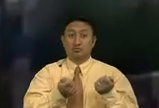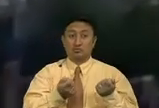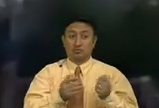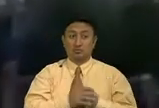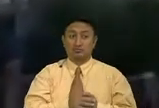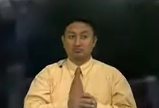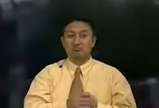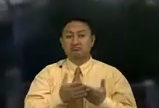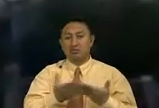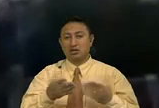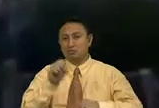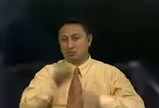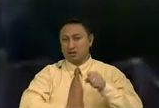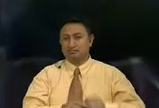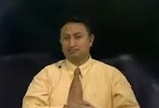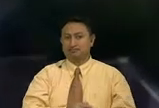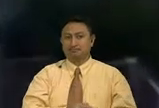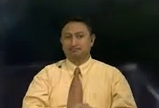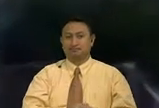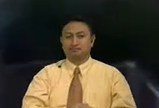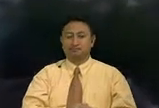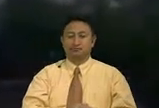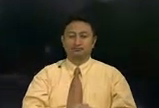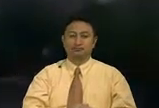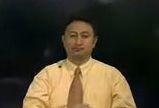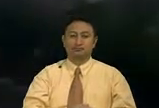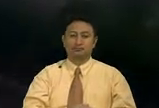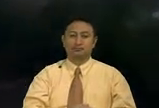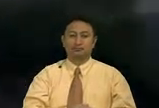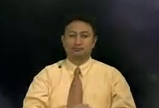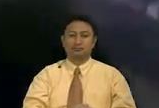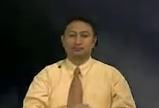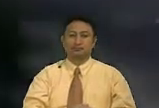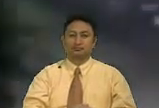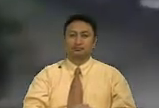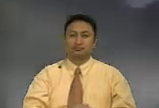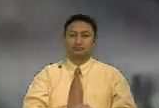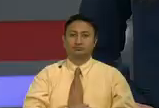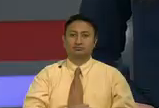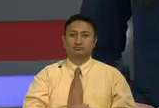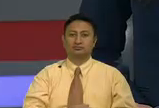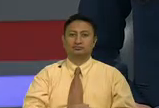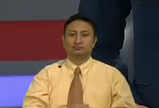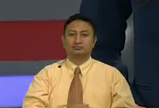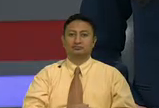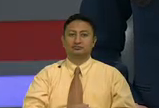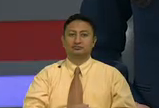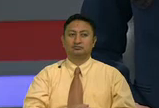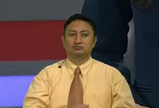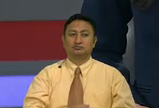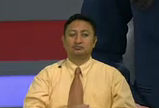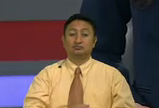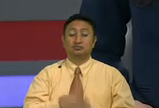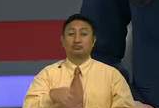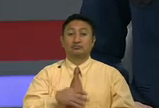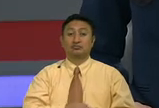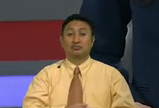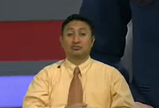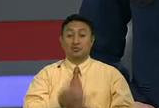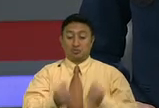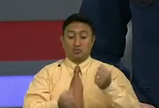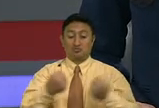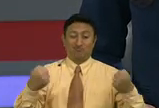daños materiales. En Loja informó Marcela Constante Brito. Y varios accidentes de tránsito